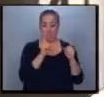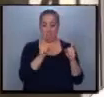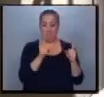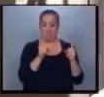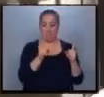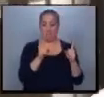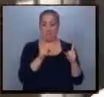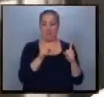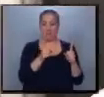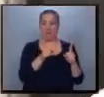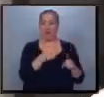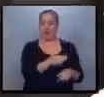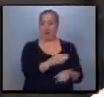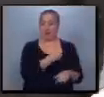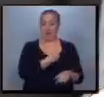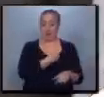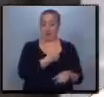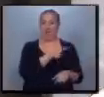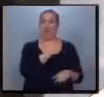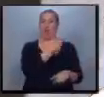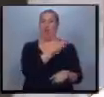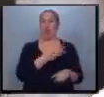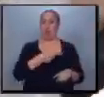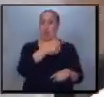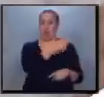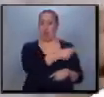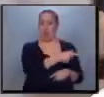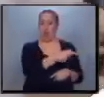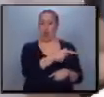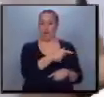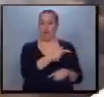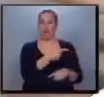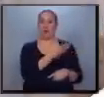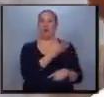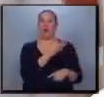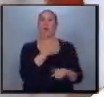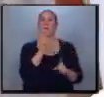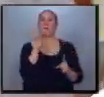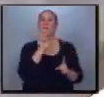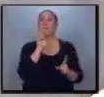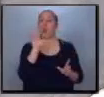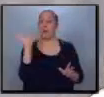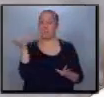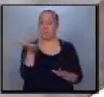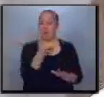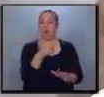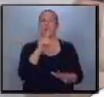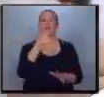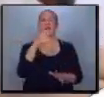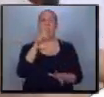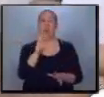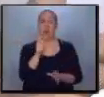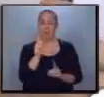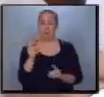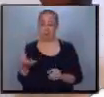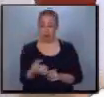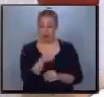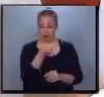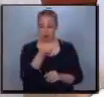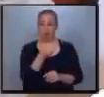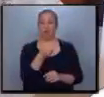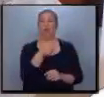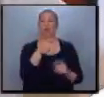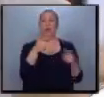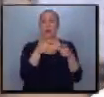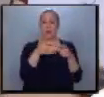el que nos acaba de facilitar la dueña de... La moza, justamente Laura, la que encontró el billete, que es este